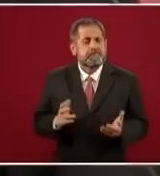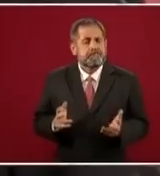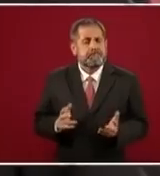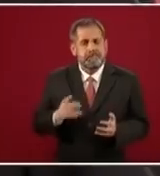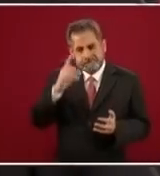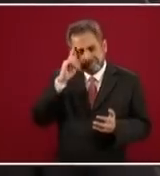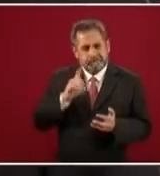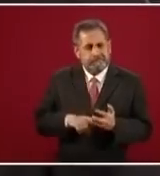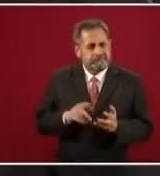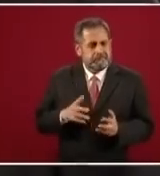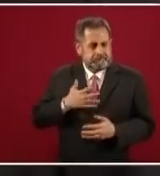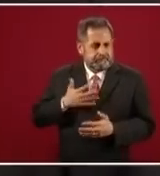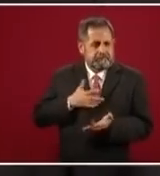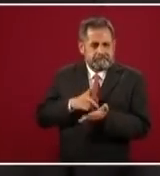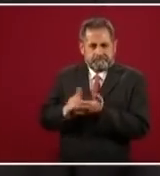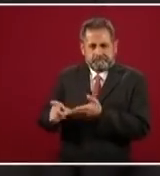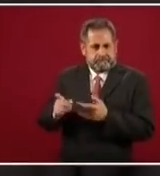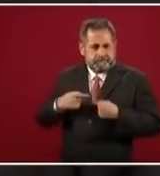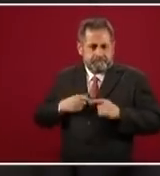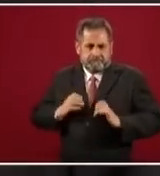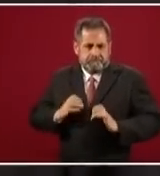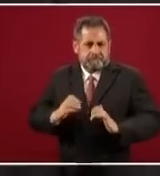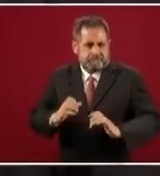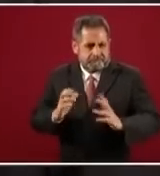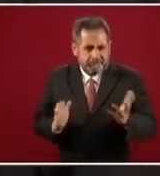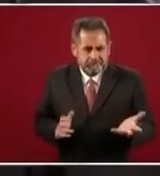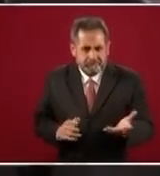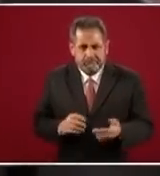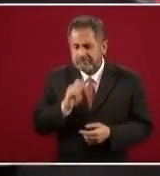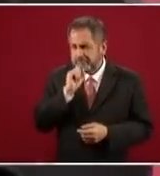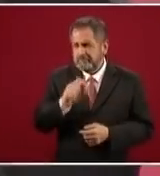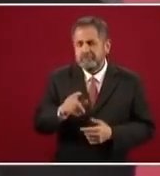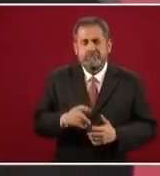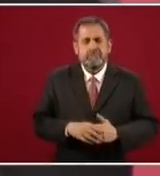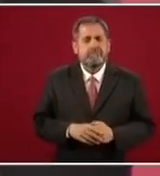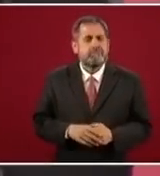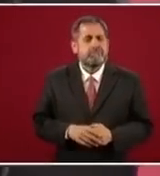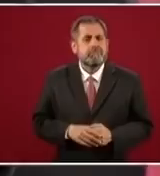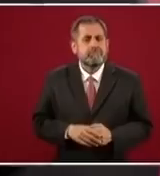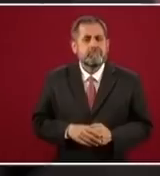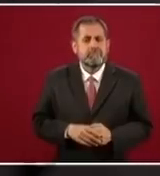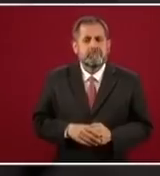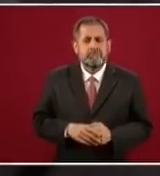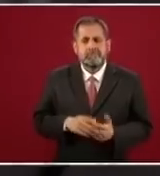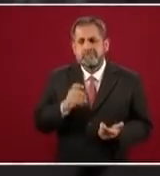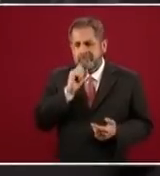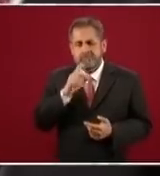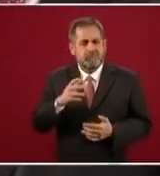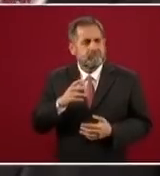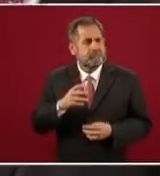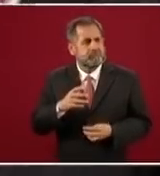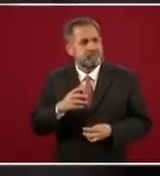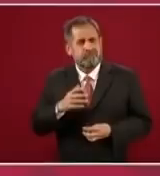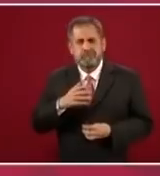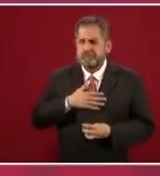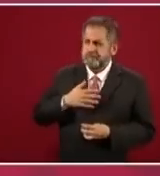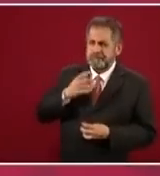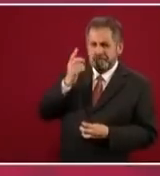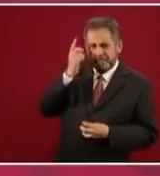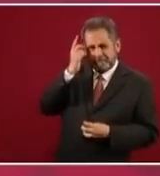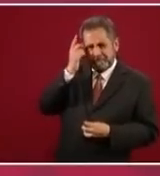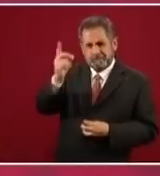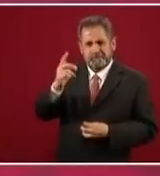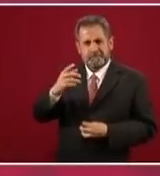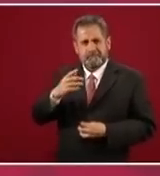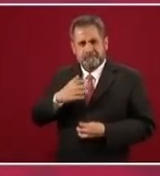creo que tenemos ese derecho, o sea, incluso a ser dueños